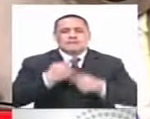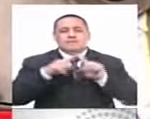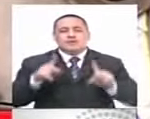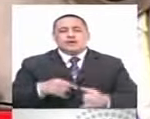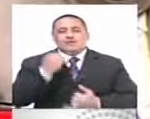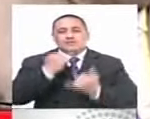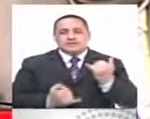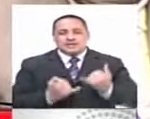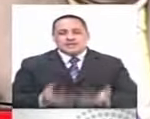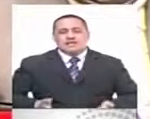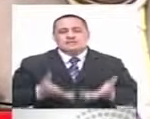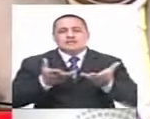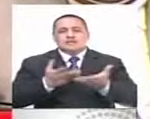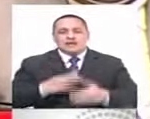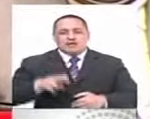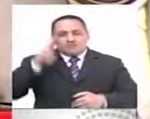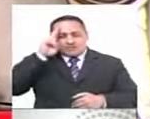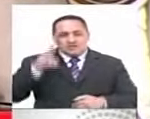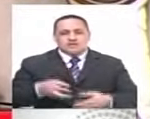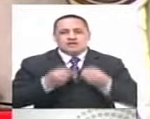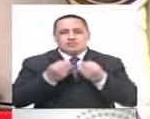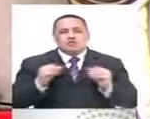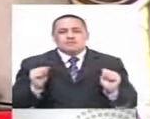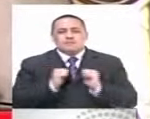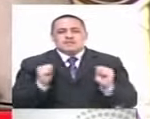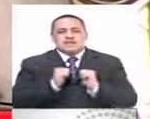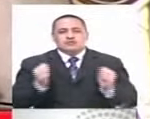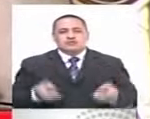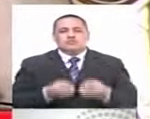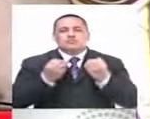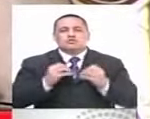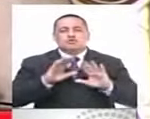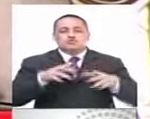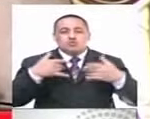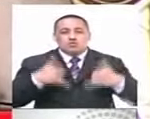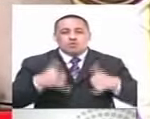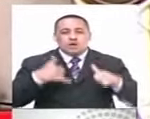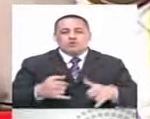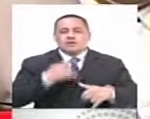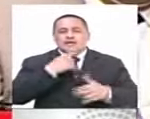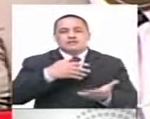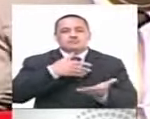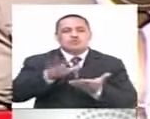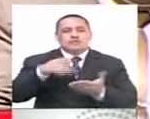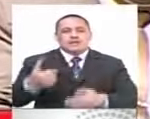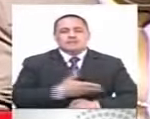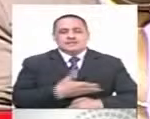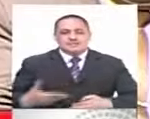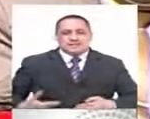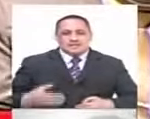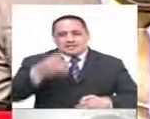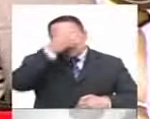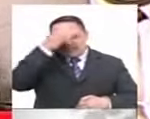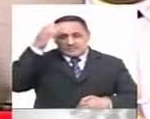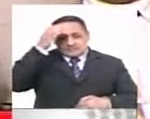final les va a dar la confianza por el miedo, porque su juego es vacar al presidente